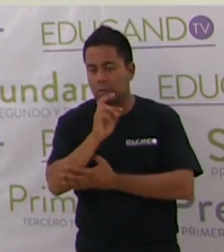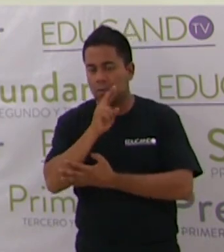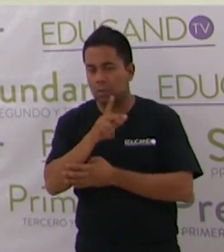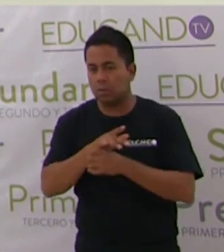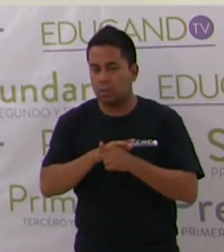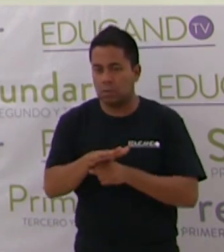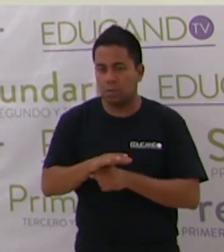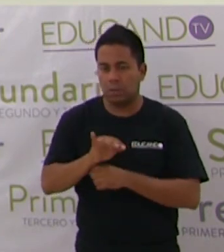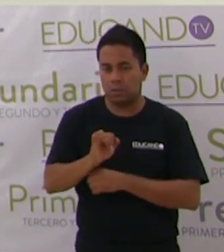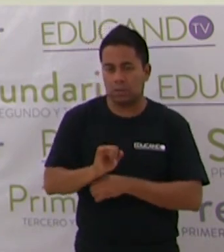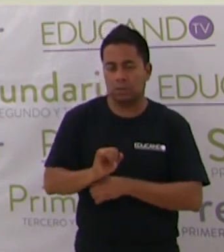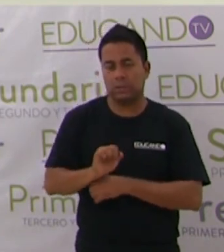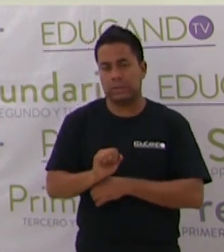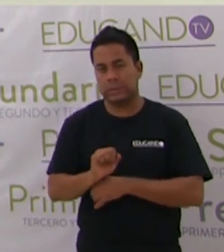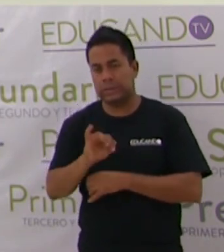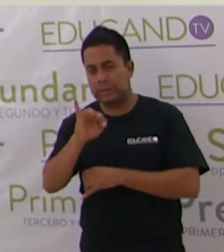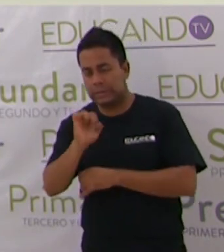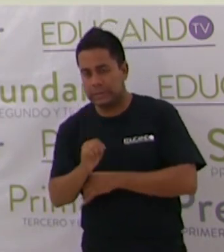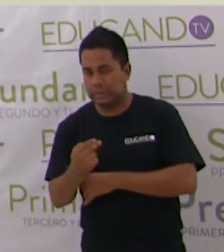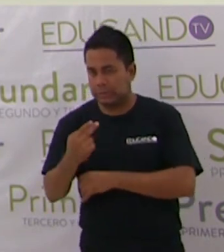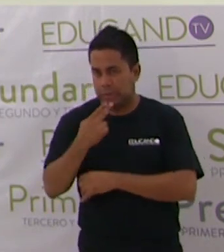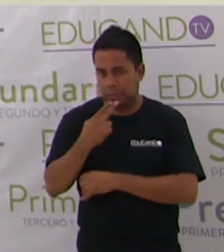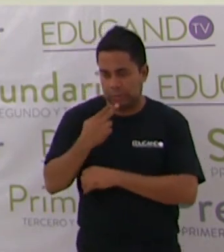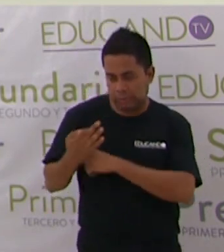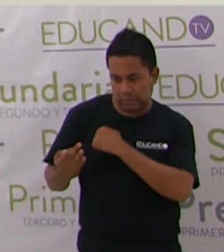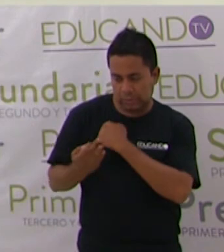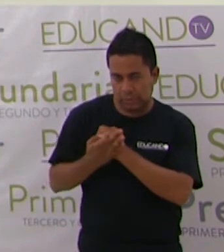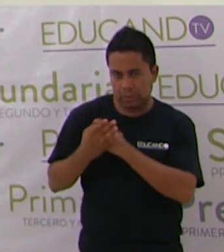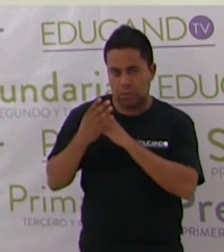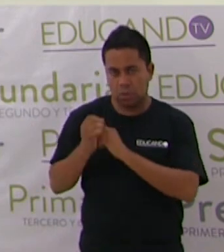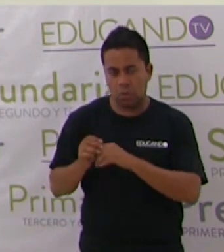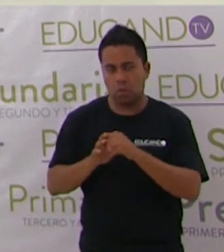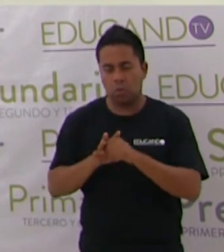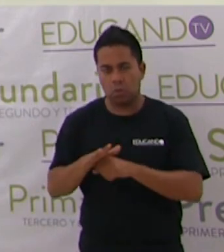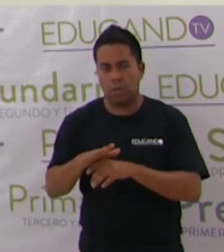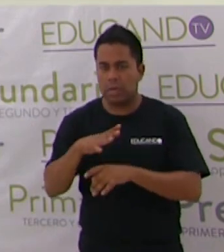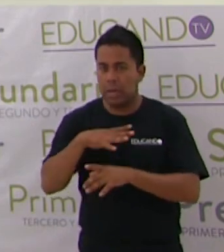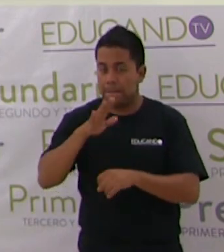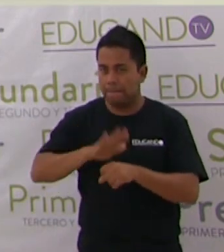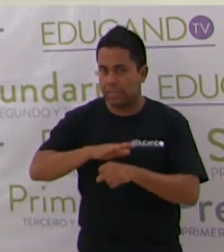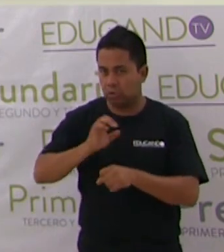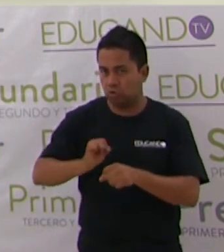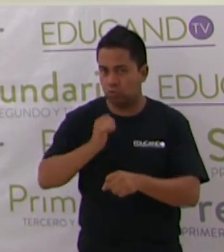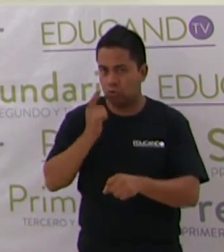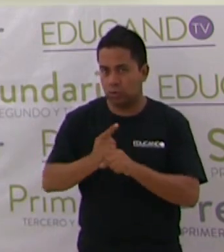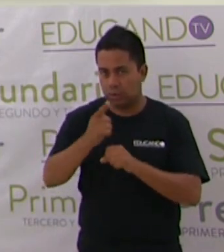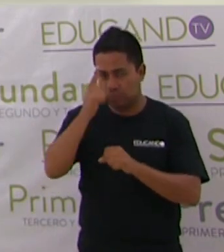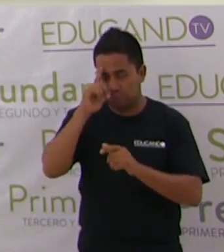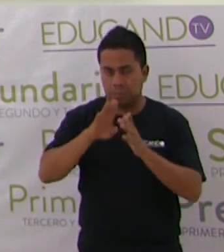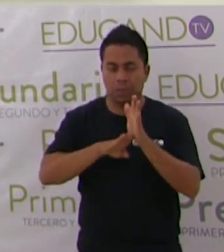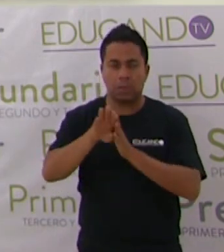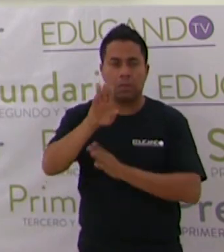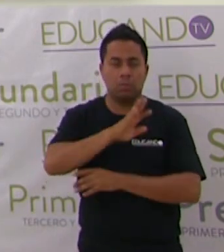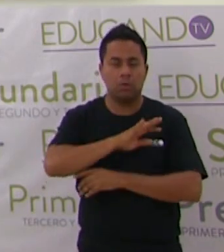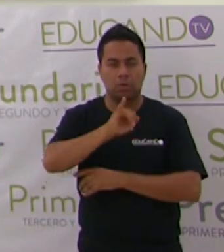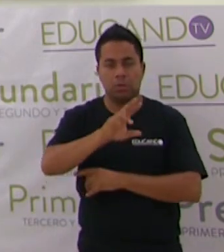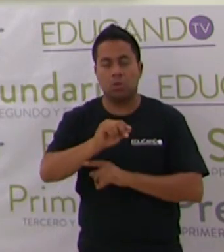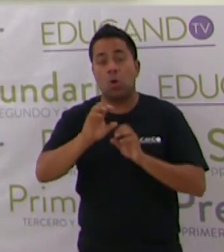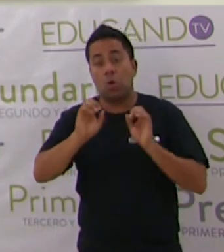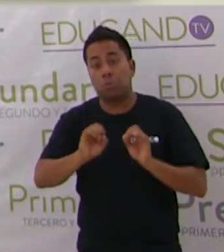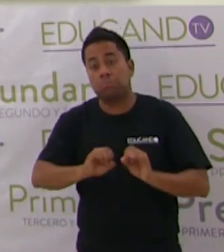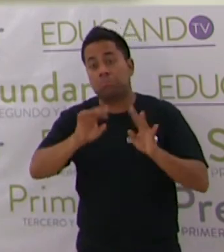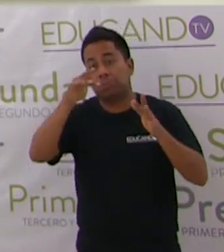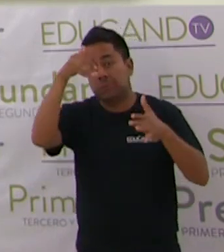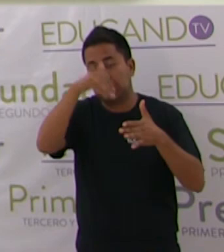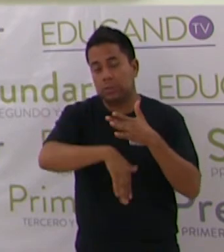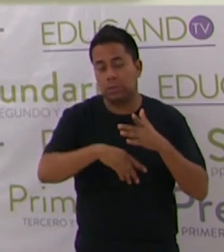es lo que nos sirve o tenemos más posibilidades de triunfar o fracasar en